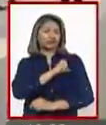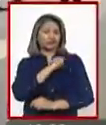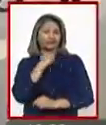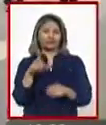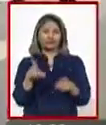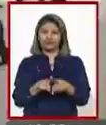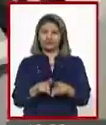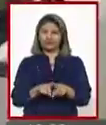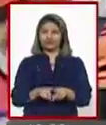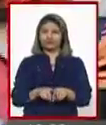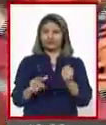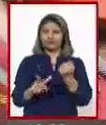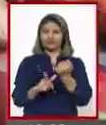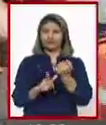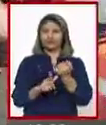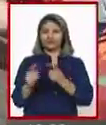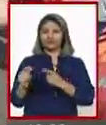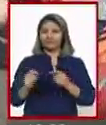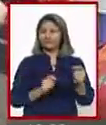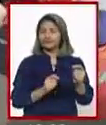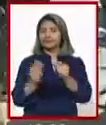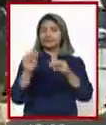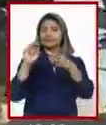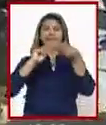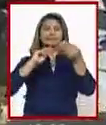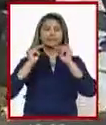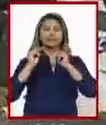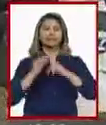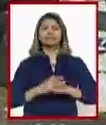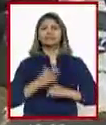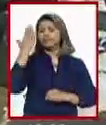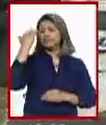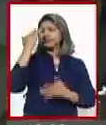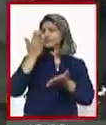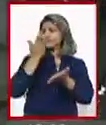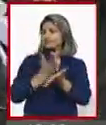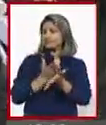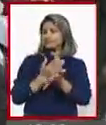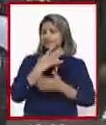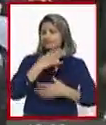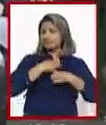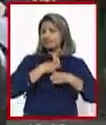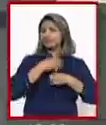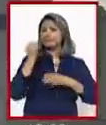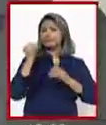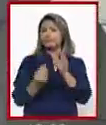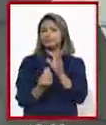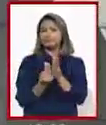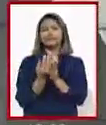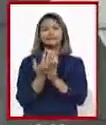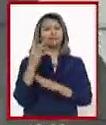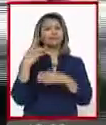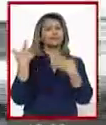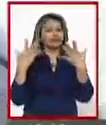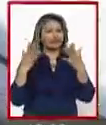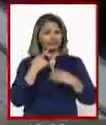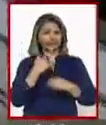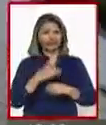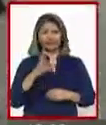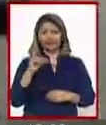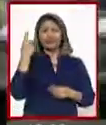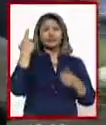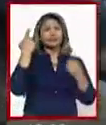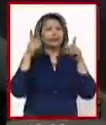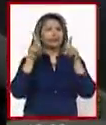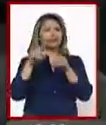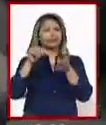y los dirigentes del transporte en Montero. Esto para evitar medidas de presión que podrían generarse, ya que ellos no están de